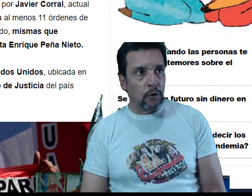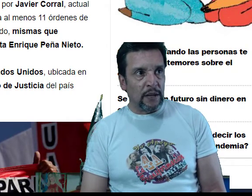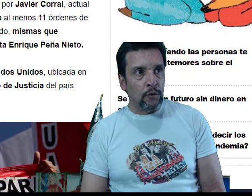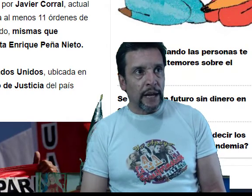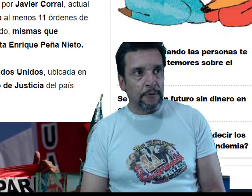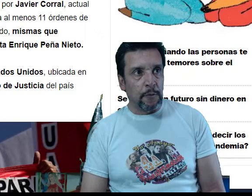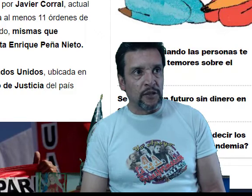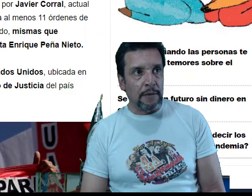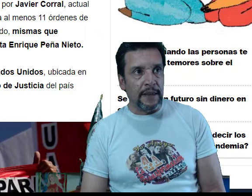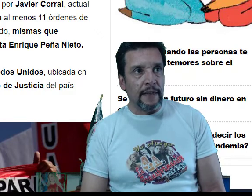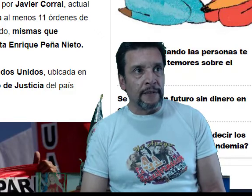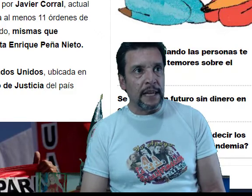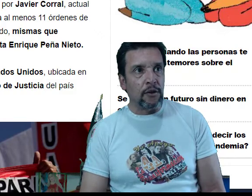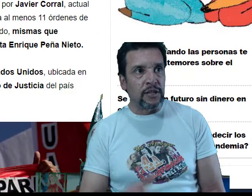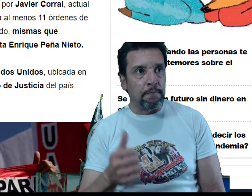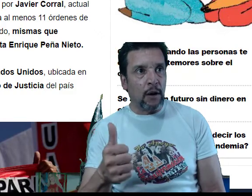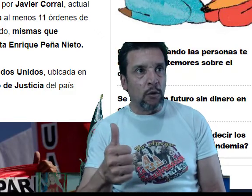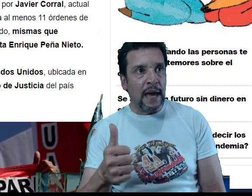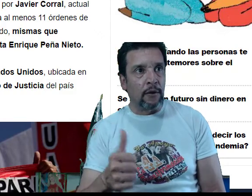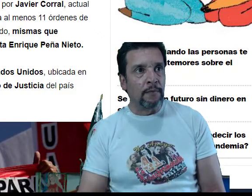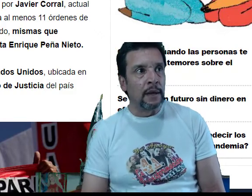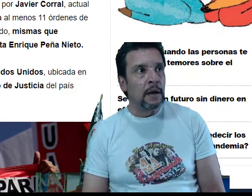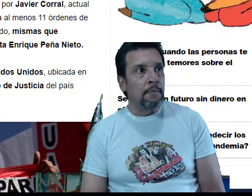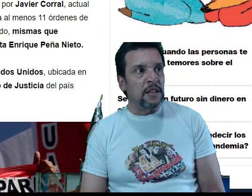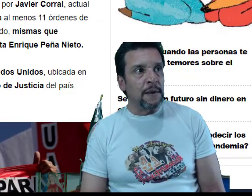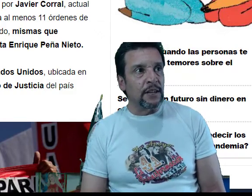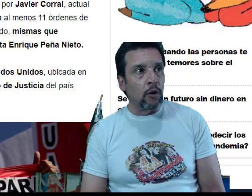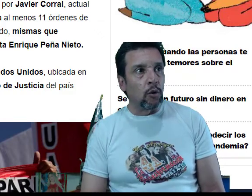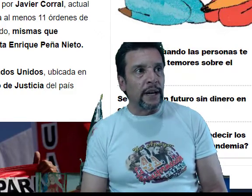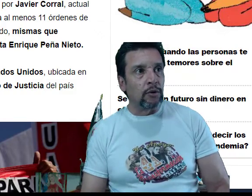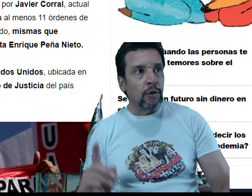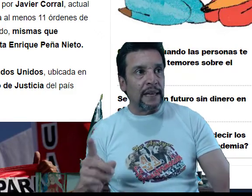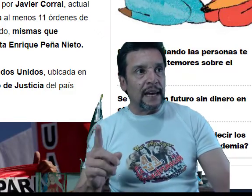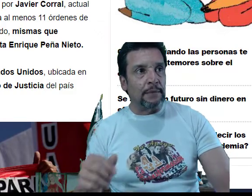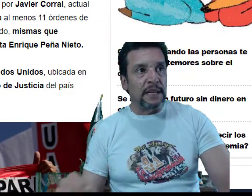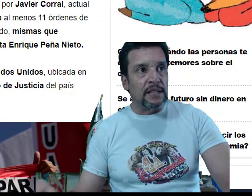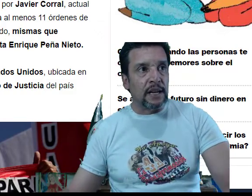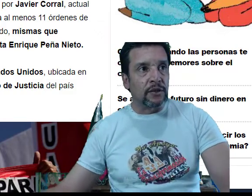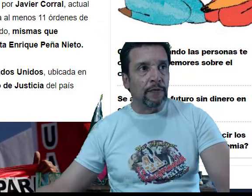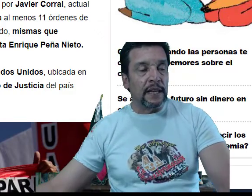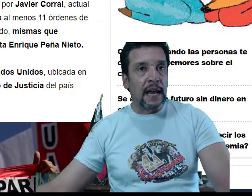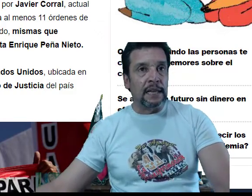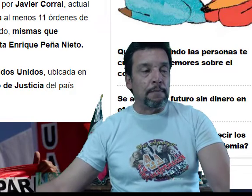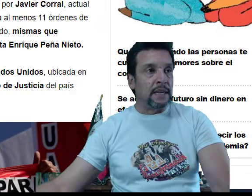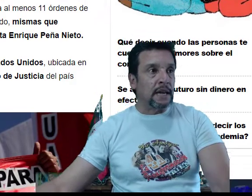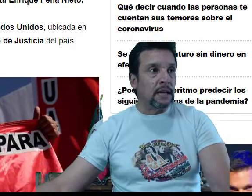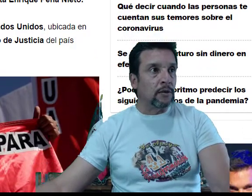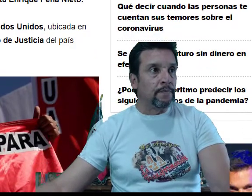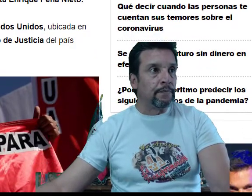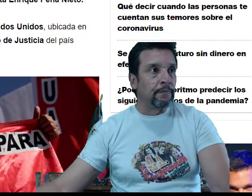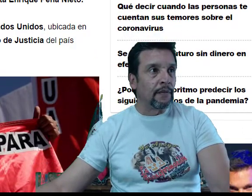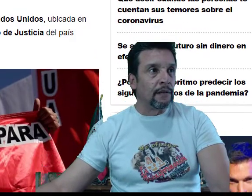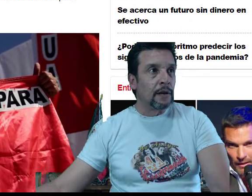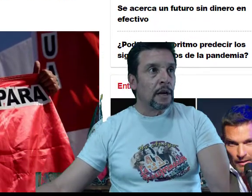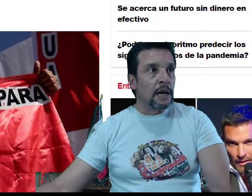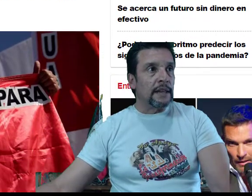aprehensión por su presunta responsabilidad en delitos de peculado, mismas que ocurrieron durante la administración federal de Peña